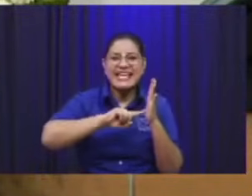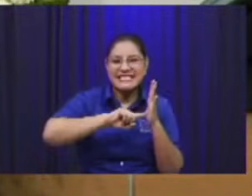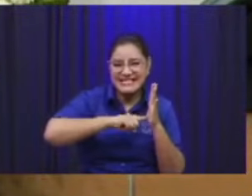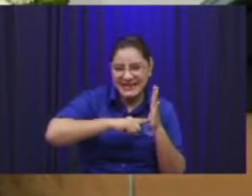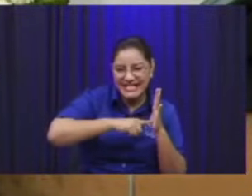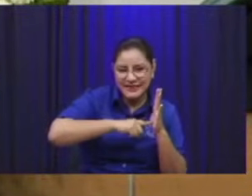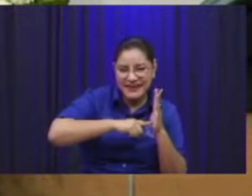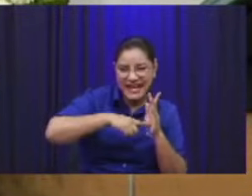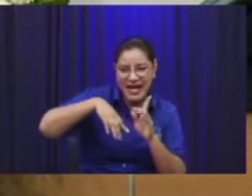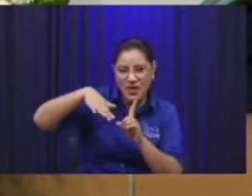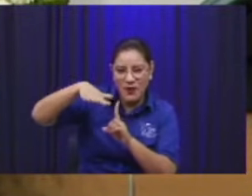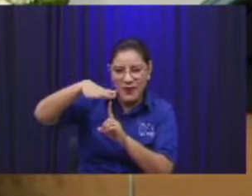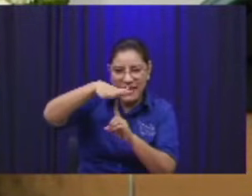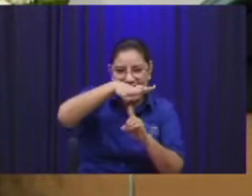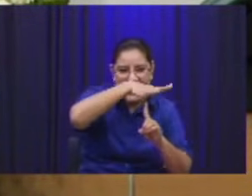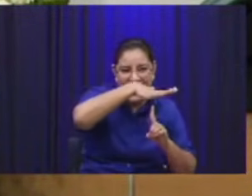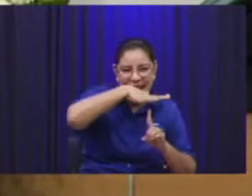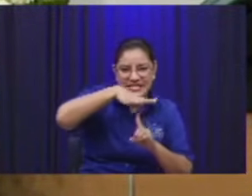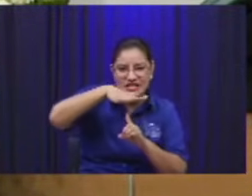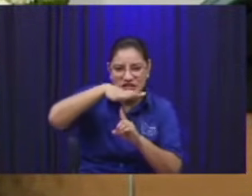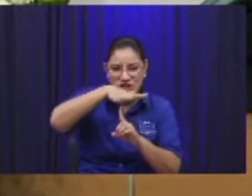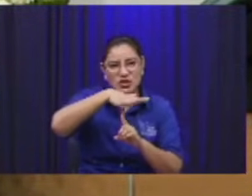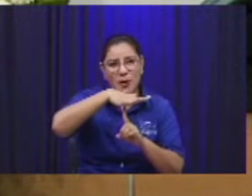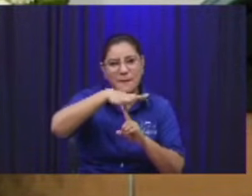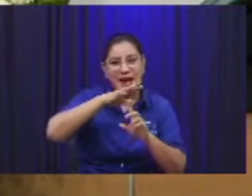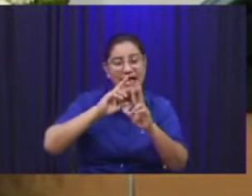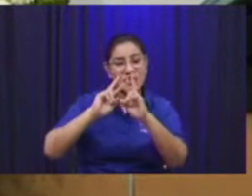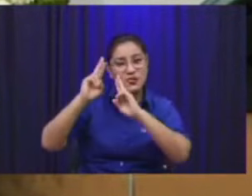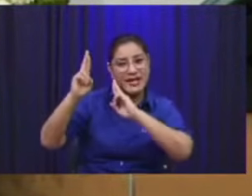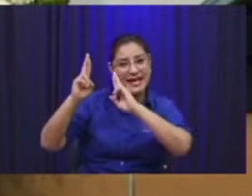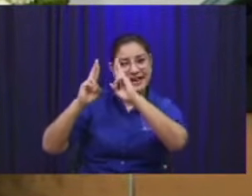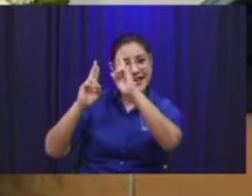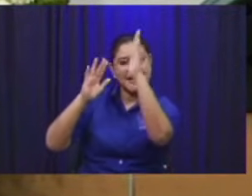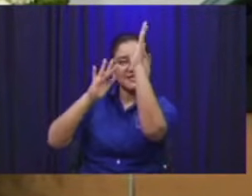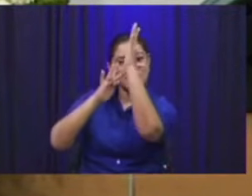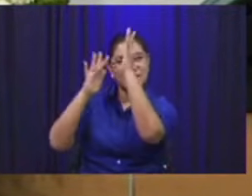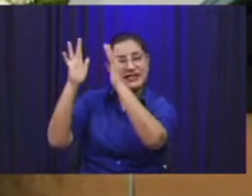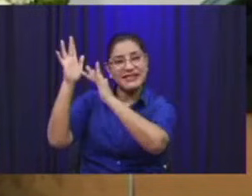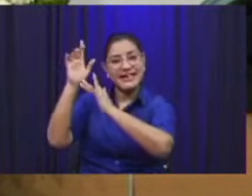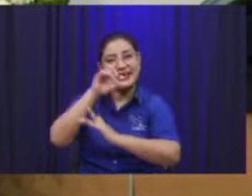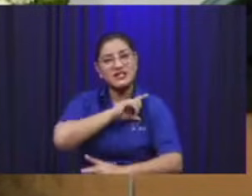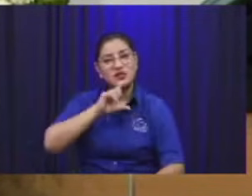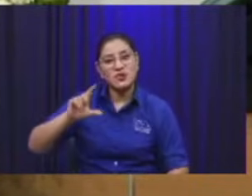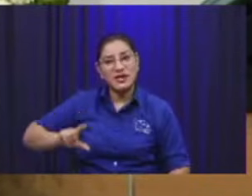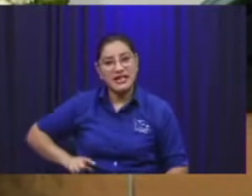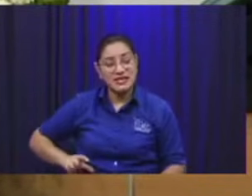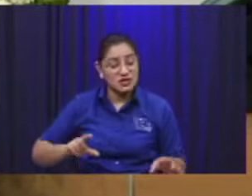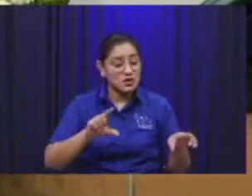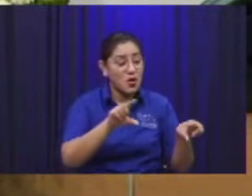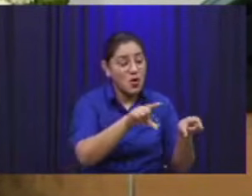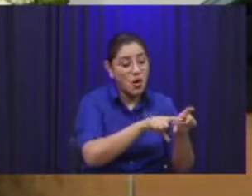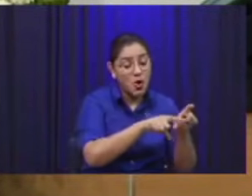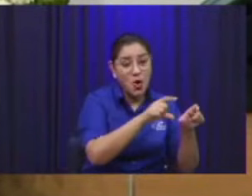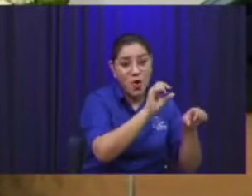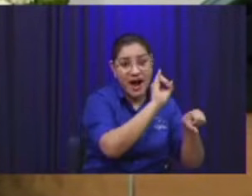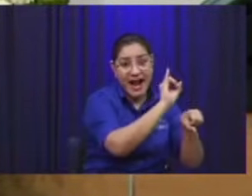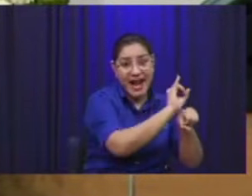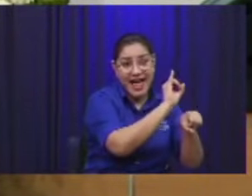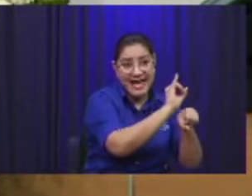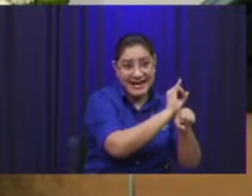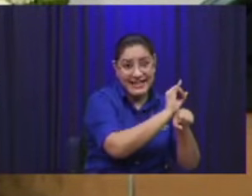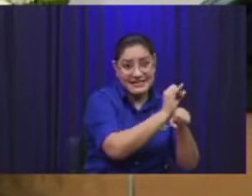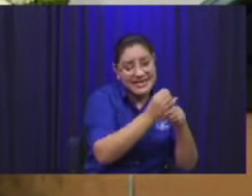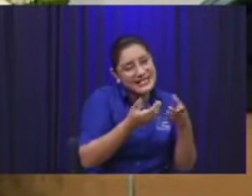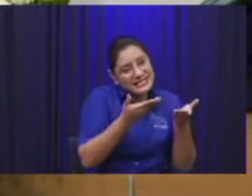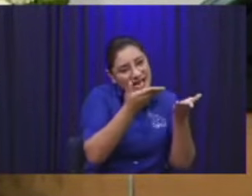reflejado en ese matrimonio que es la relación entre cristo y la iglesia el señor no le